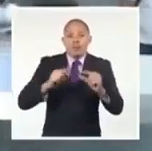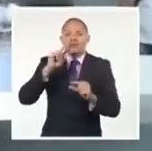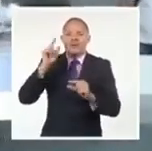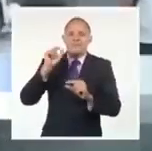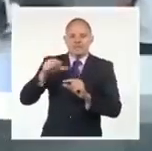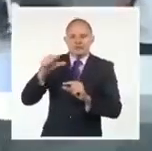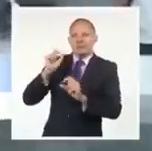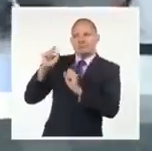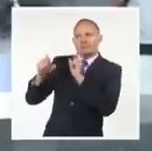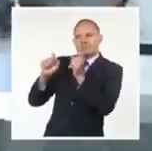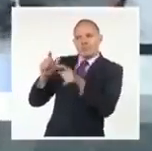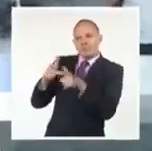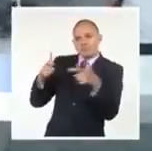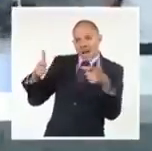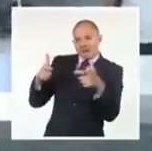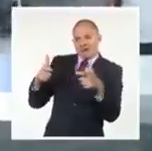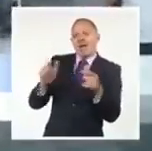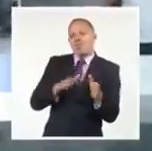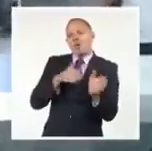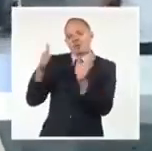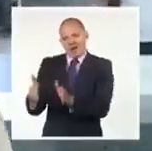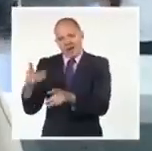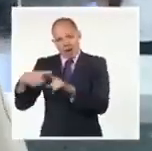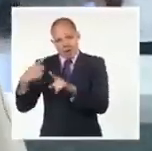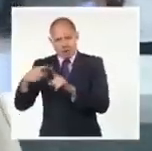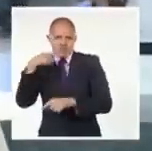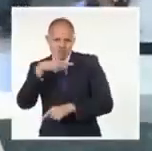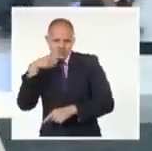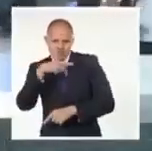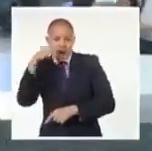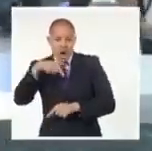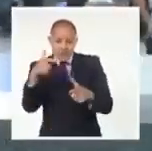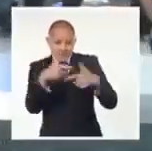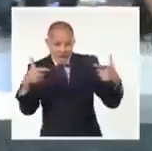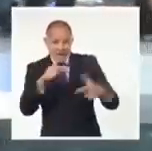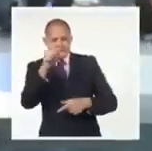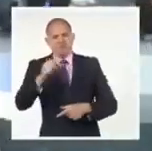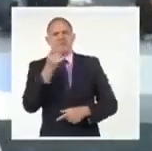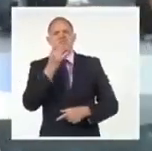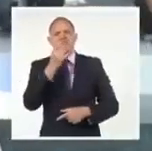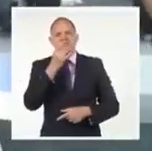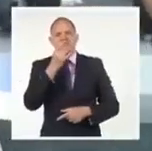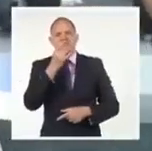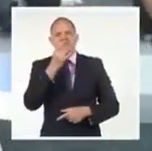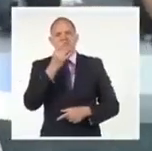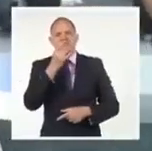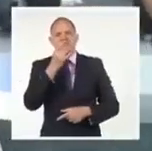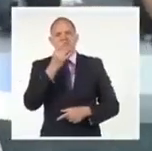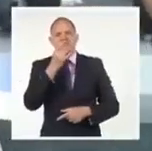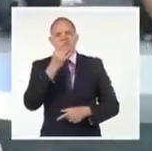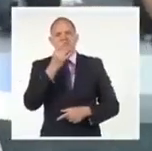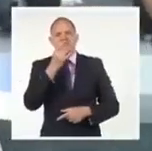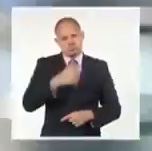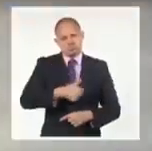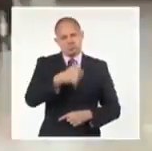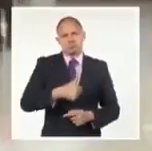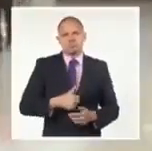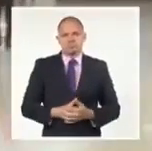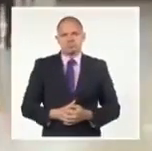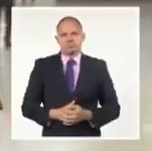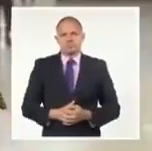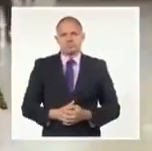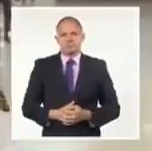incline, no mucho, pero un poquito hacia el Canal Rojo, pero bueno, sí, se mantiene todavía el Canal Verde como línea principal de la importación. Y